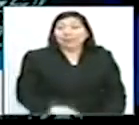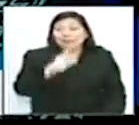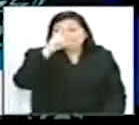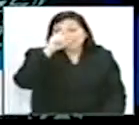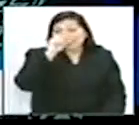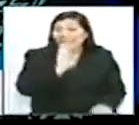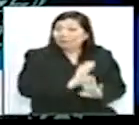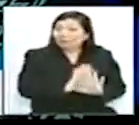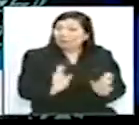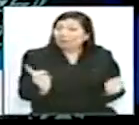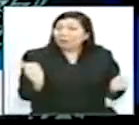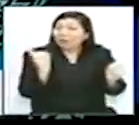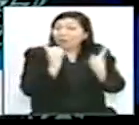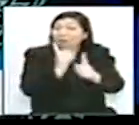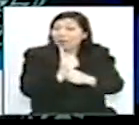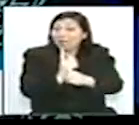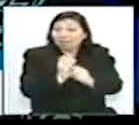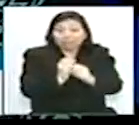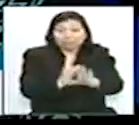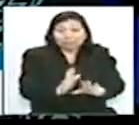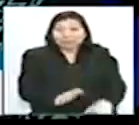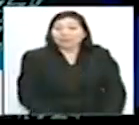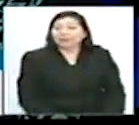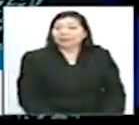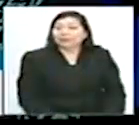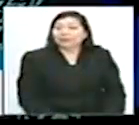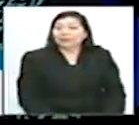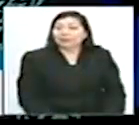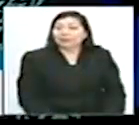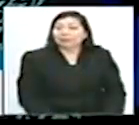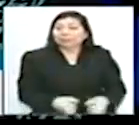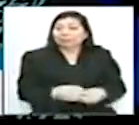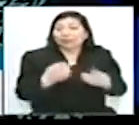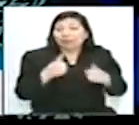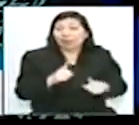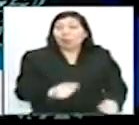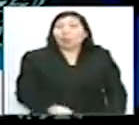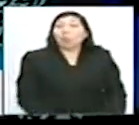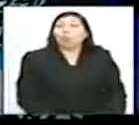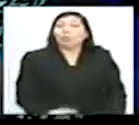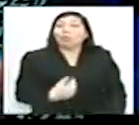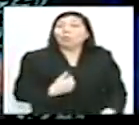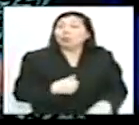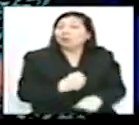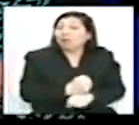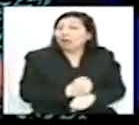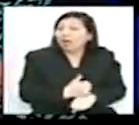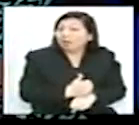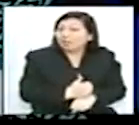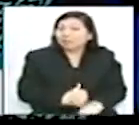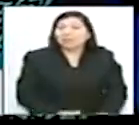Vizcarra Cornejo. Al ella haber renunciado, ella, la renuncia de acuerdo a nuestros asesores y